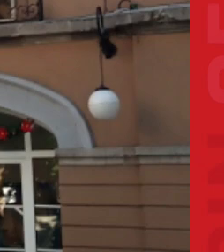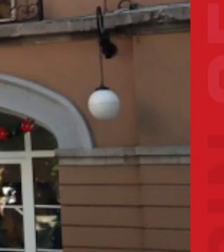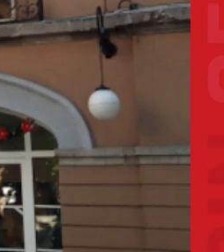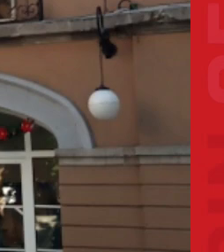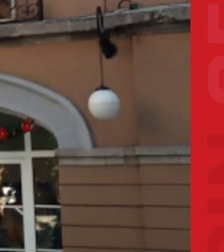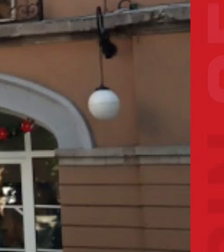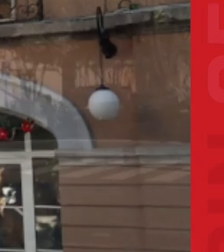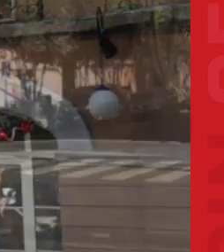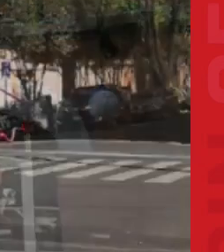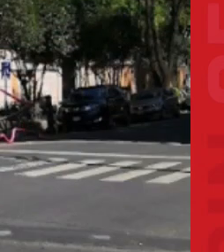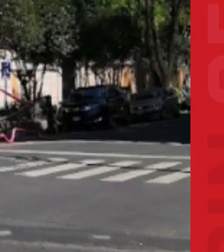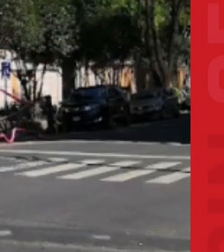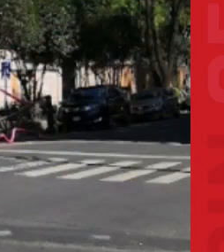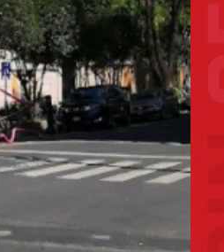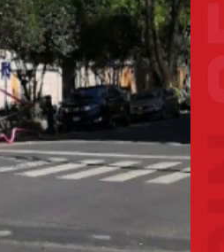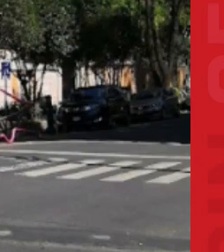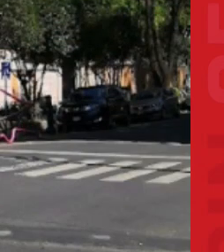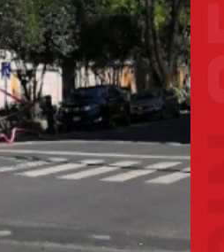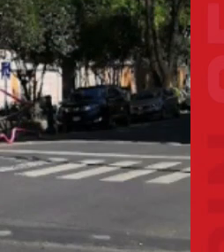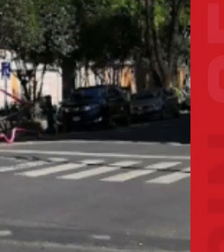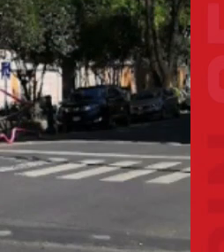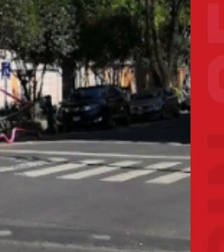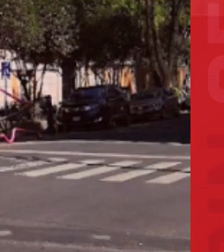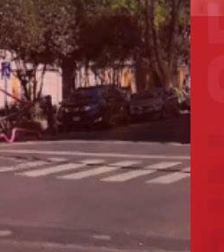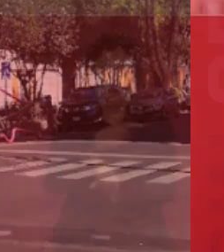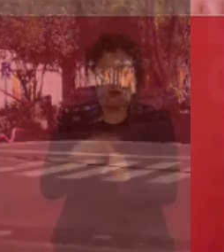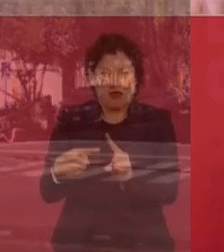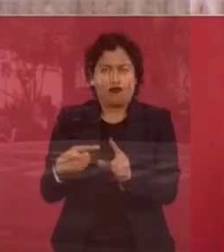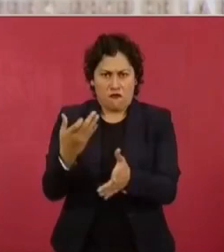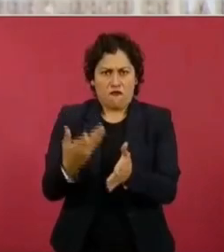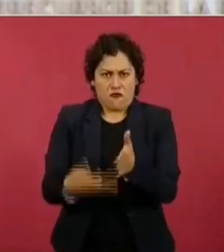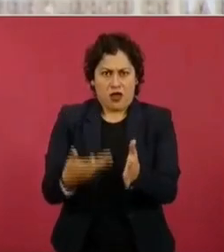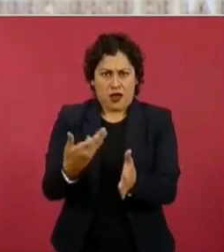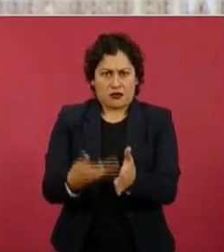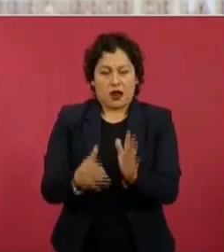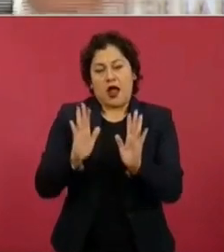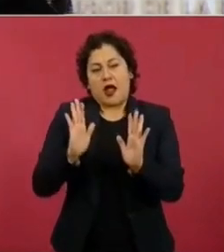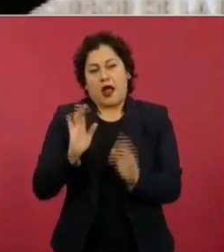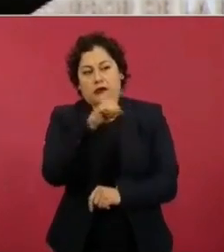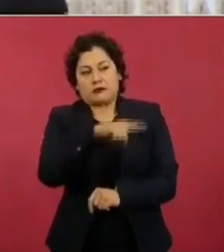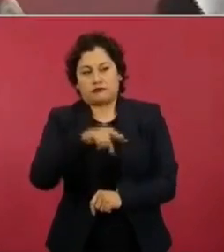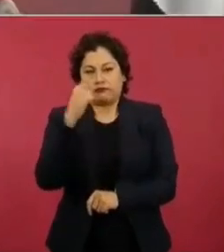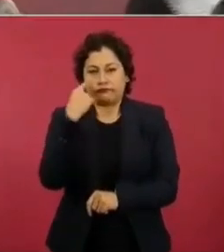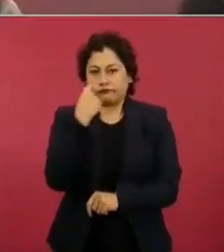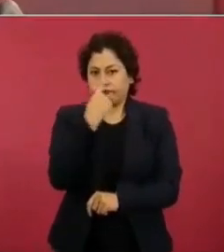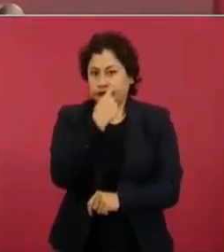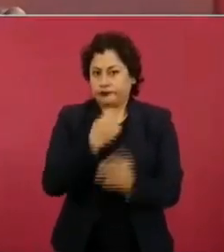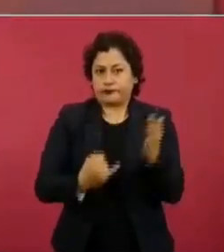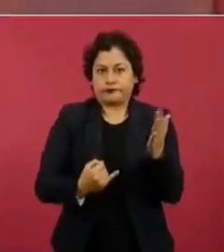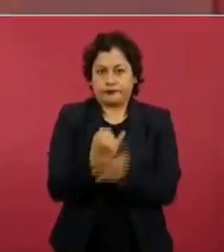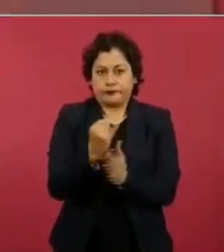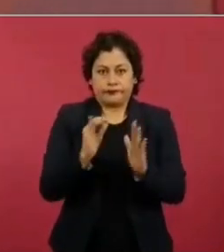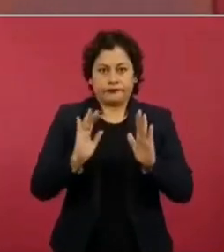país, lo que queda, ¿verdad? Porque él es una persona que,